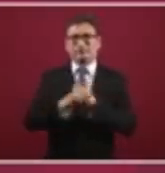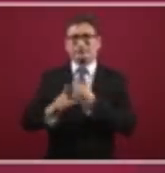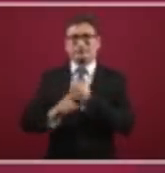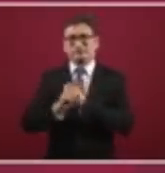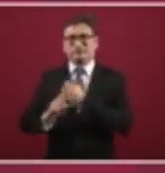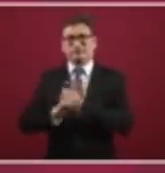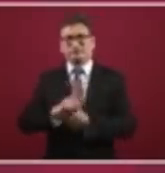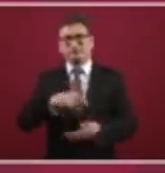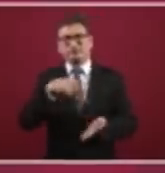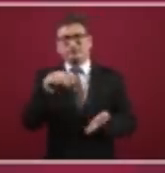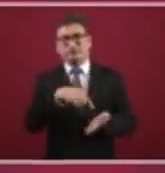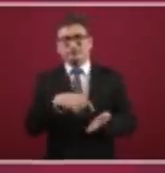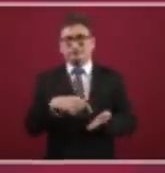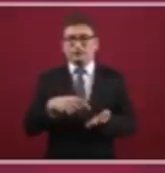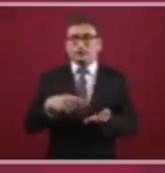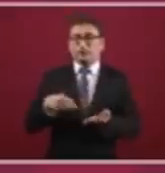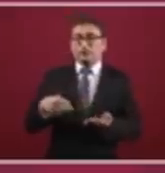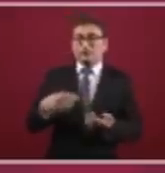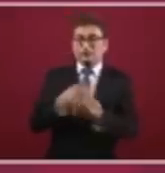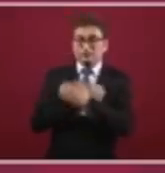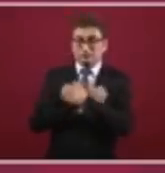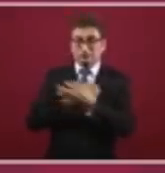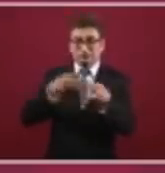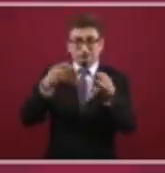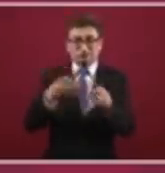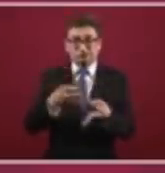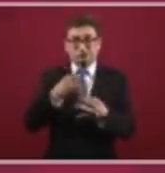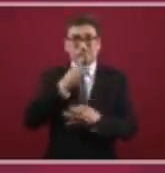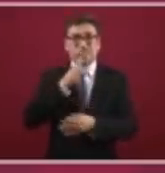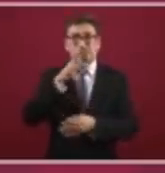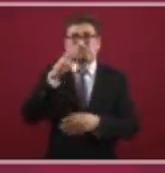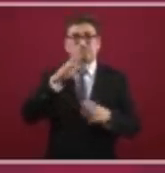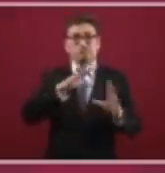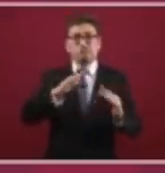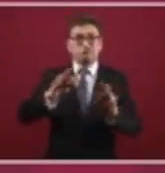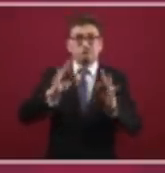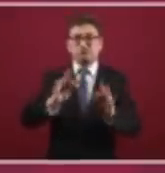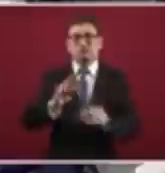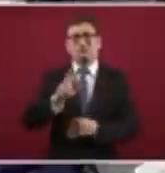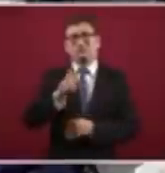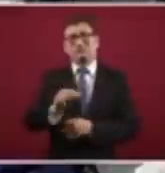y no mejoraba la calidad de la enseñanza